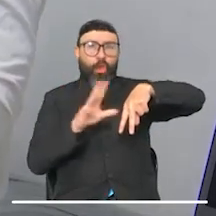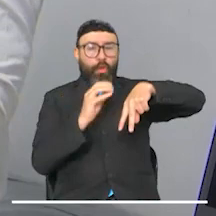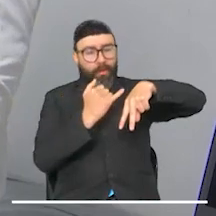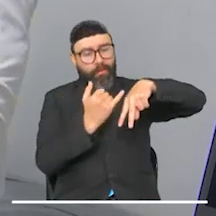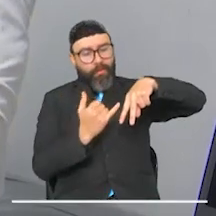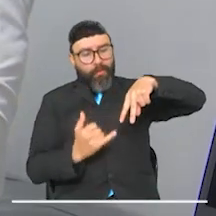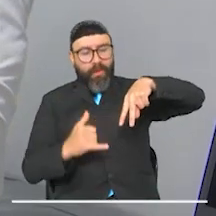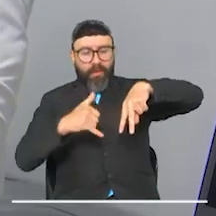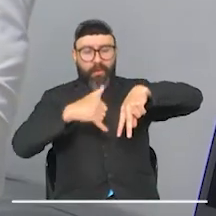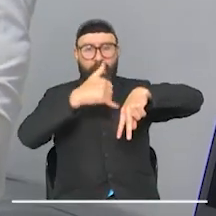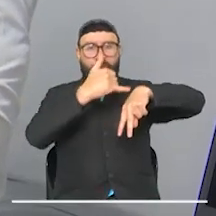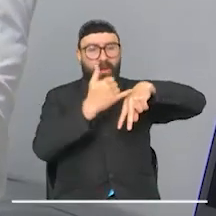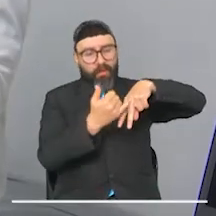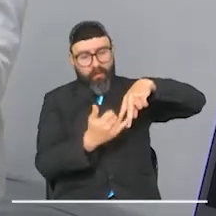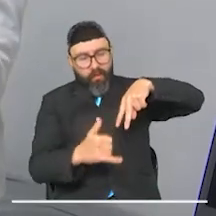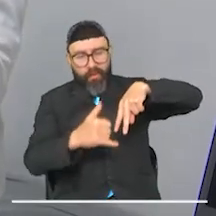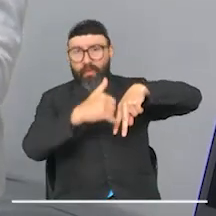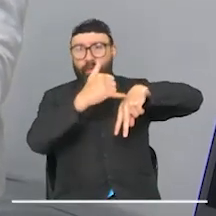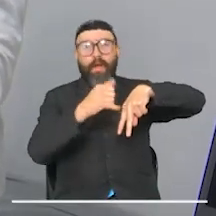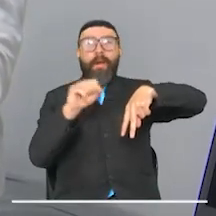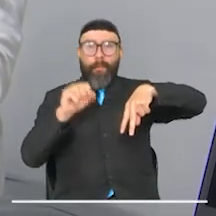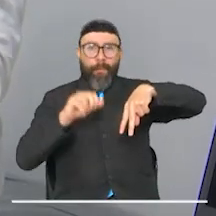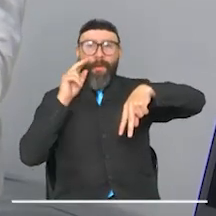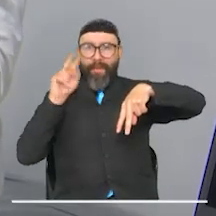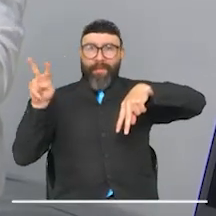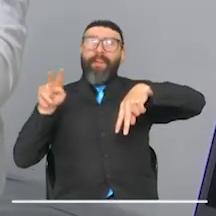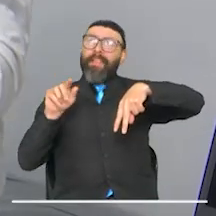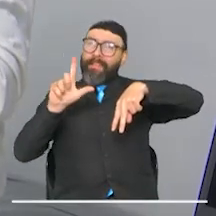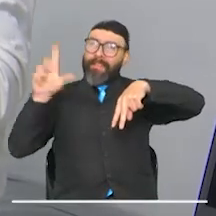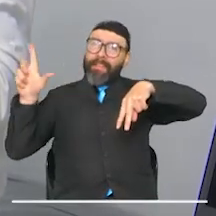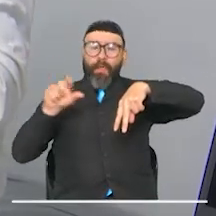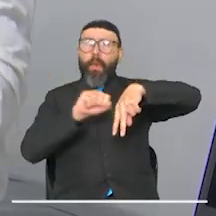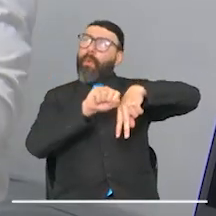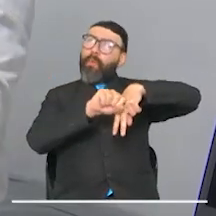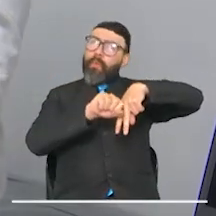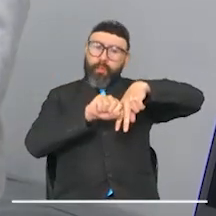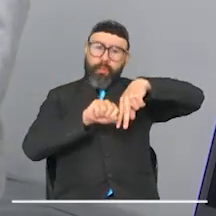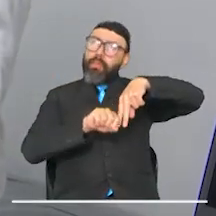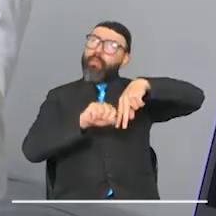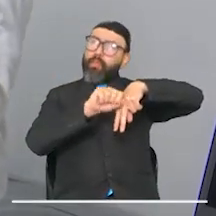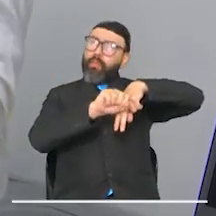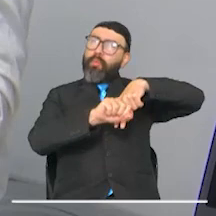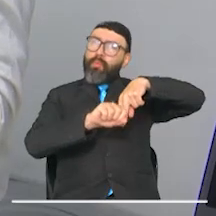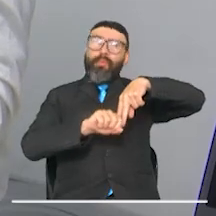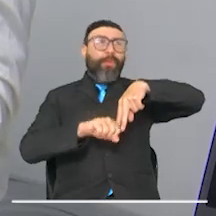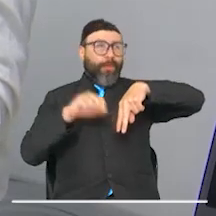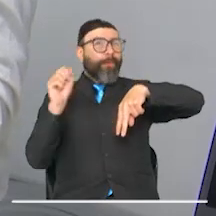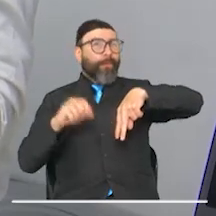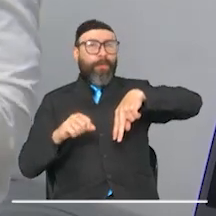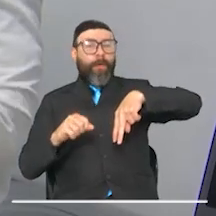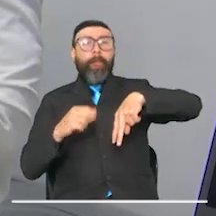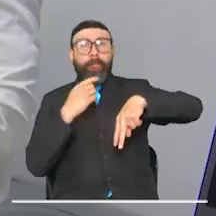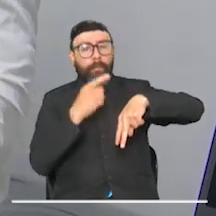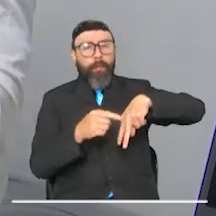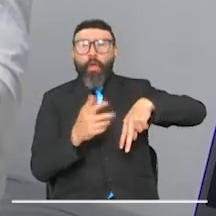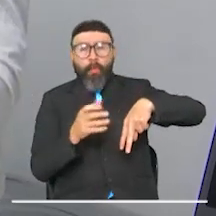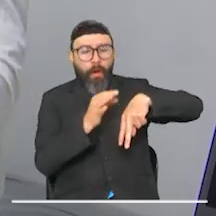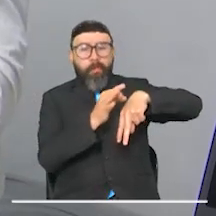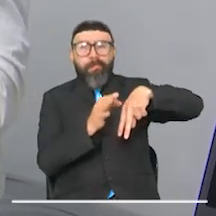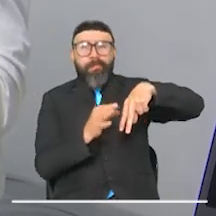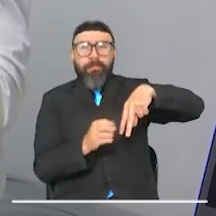los vasos sanguíneos tanto en un modo estructural es decir solamente la estructura del vaso